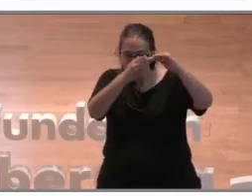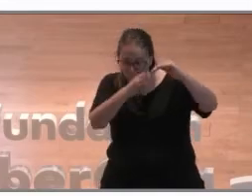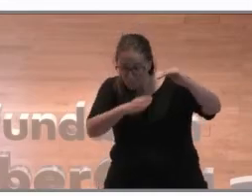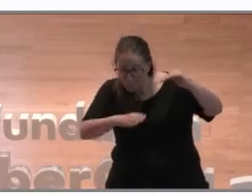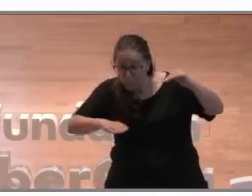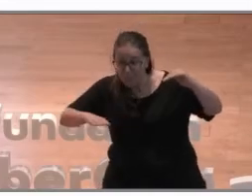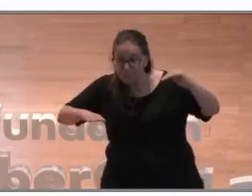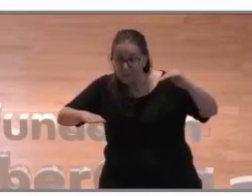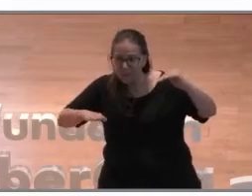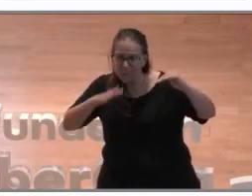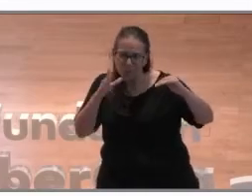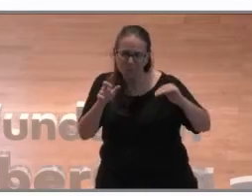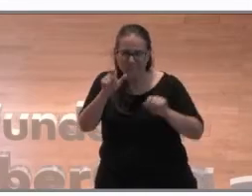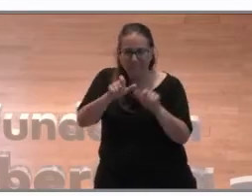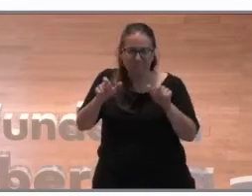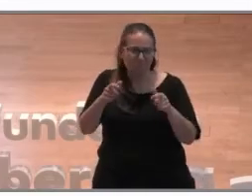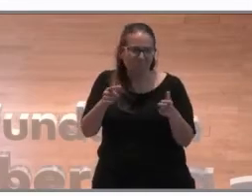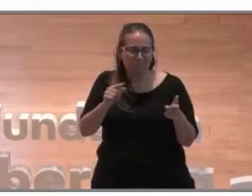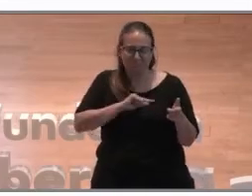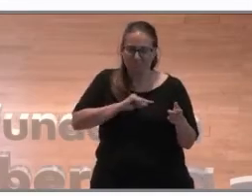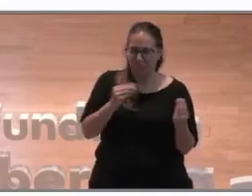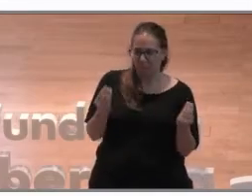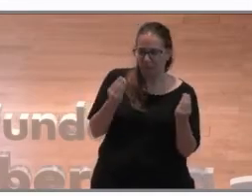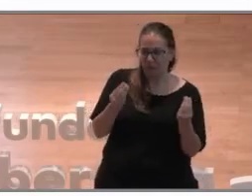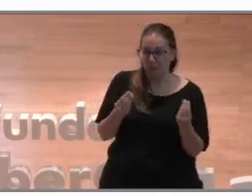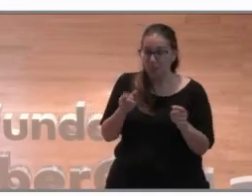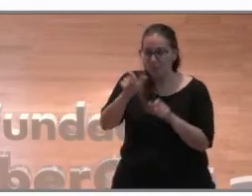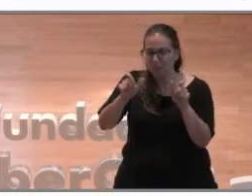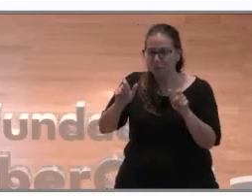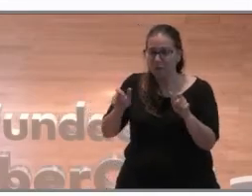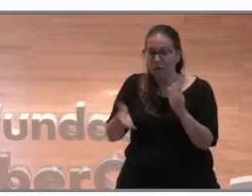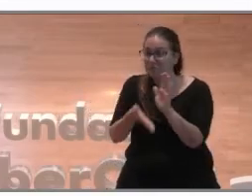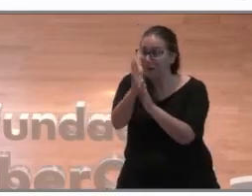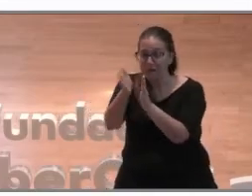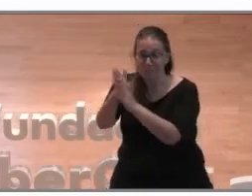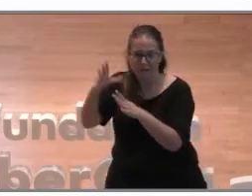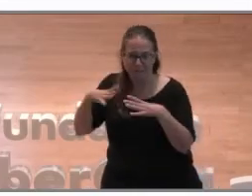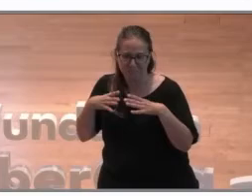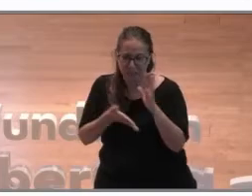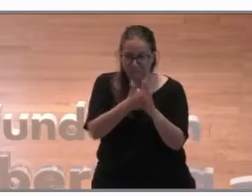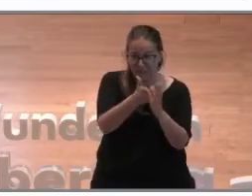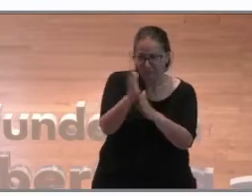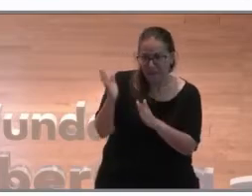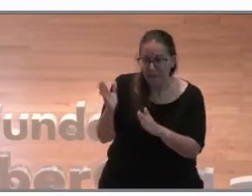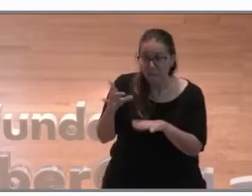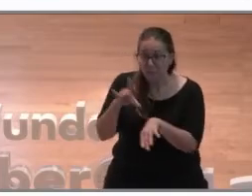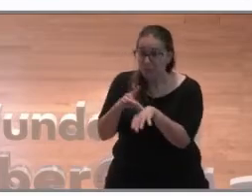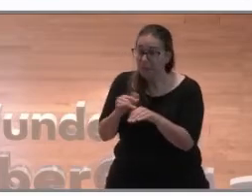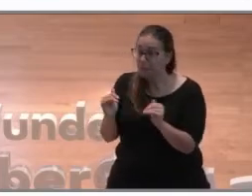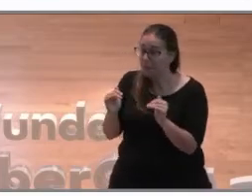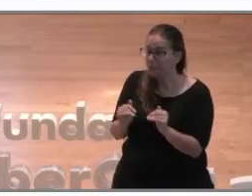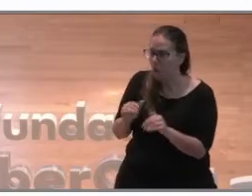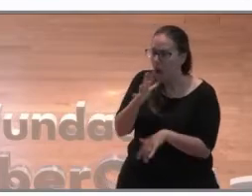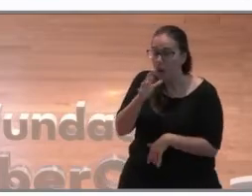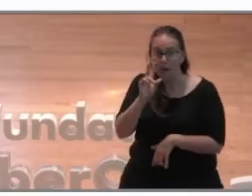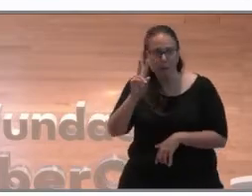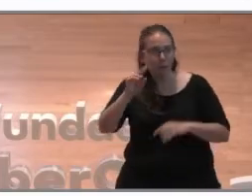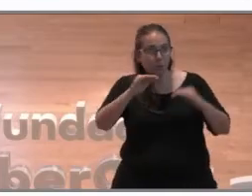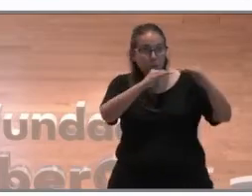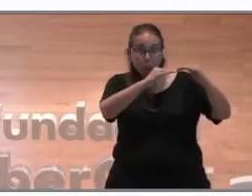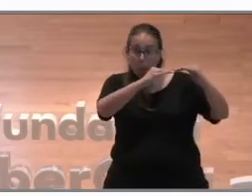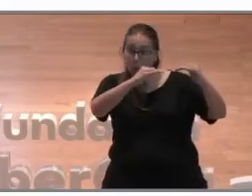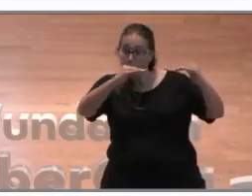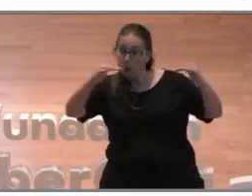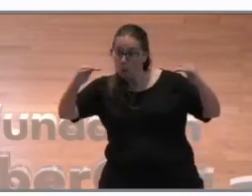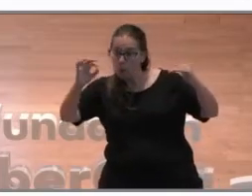gente, bueno, se estaba mejor, ¿no? Se iba la gente fuera, se tenían menos patologías, ahora está prácticamente igual